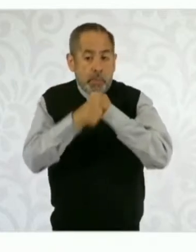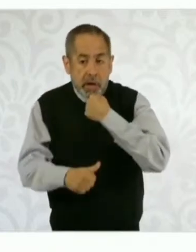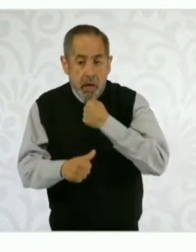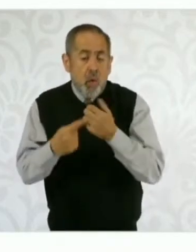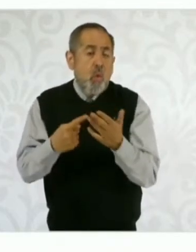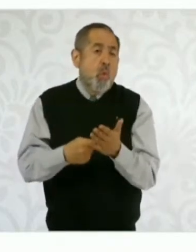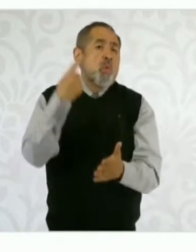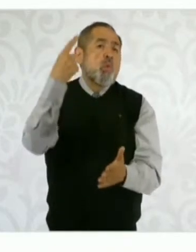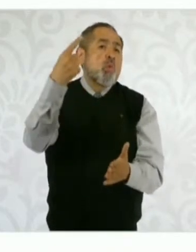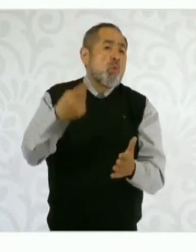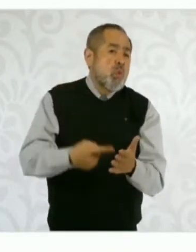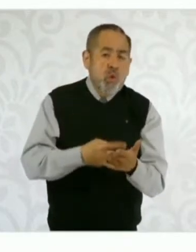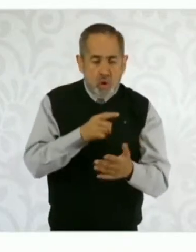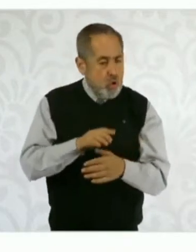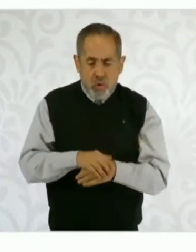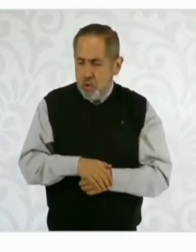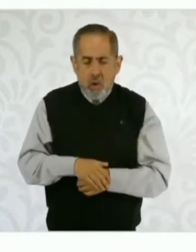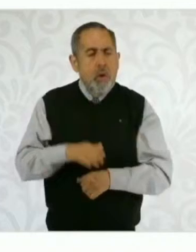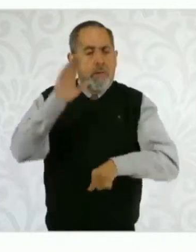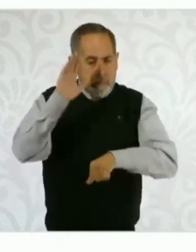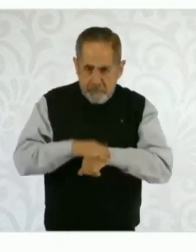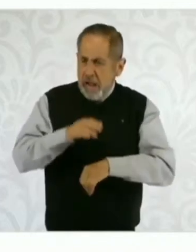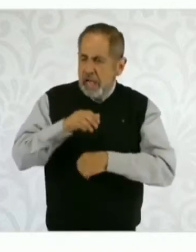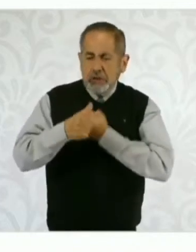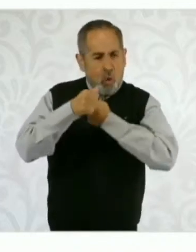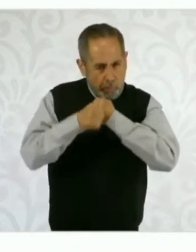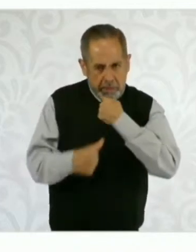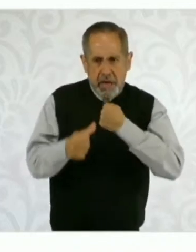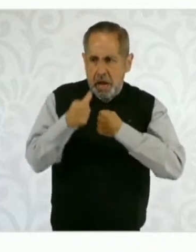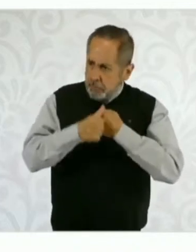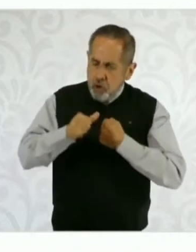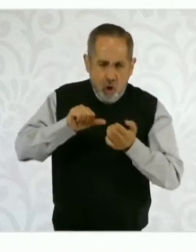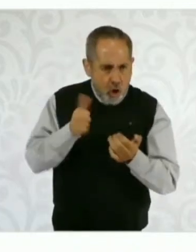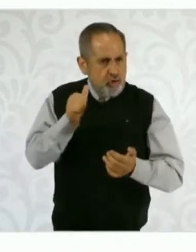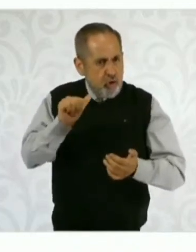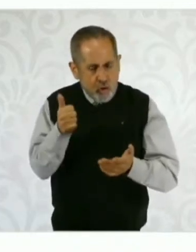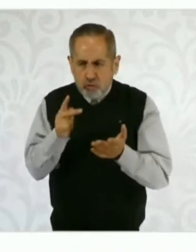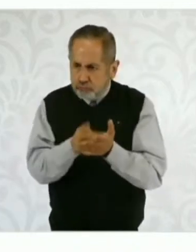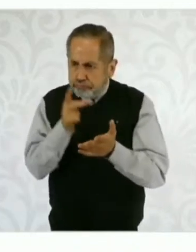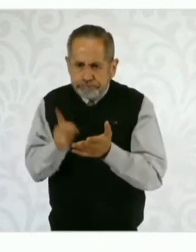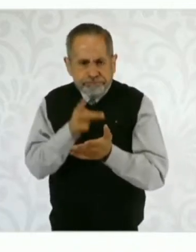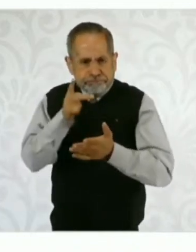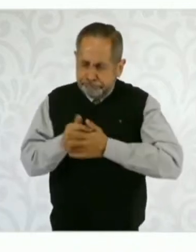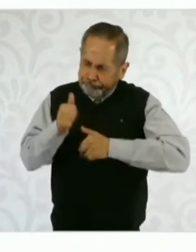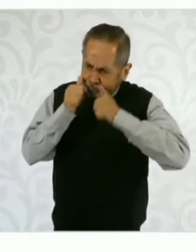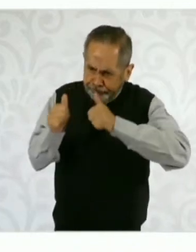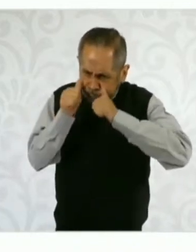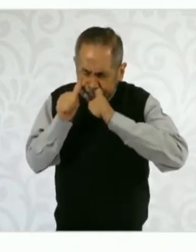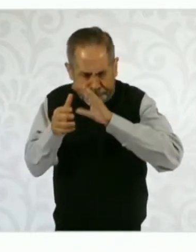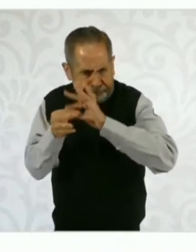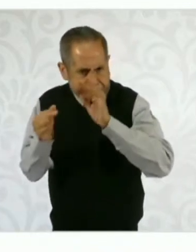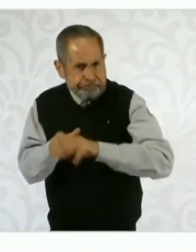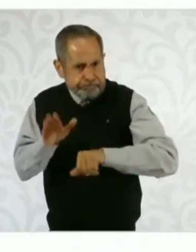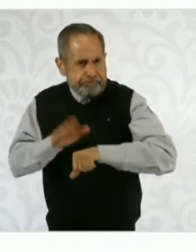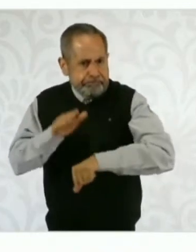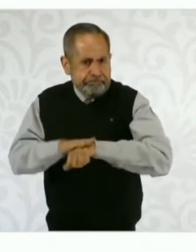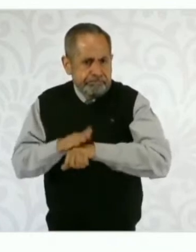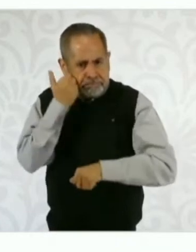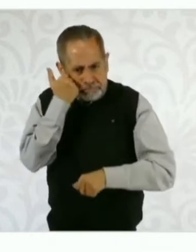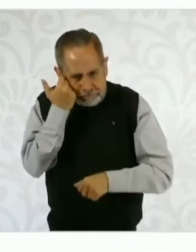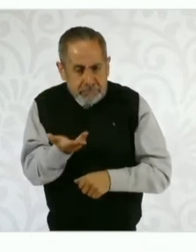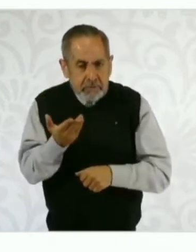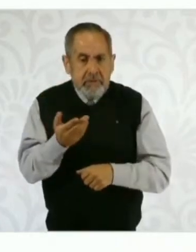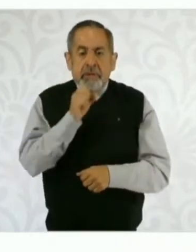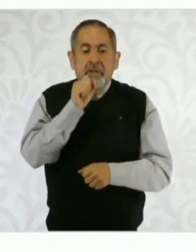de cirugías que se realicen en nuestras unidades médicas, junto con la mejora constante, continua de